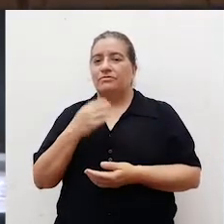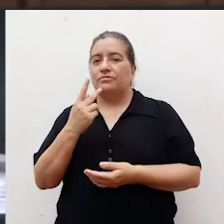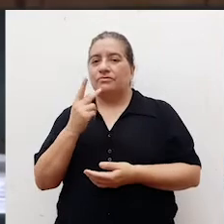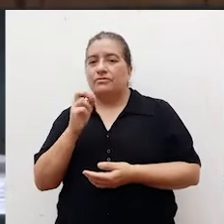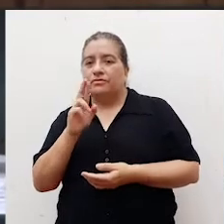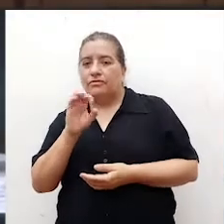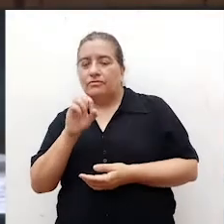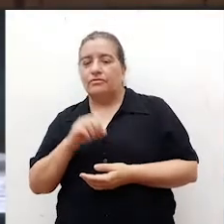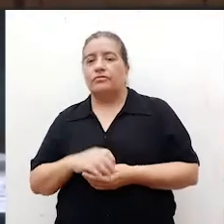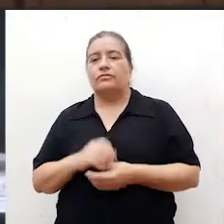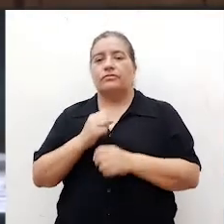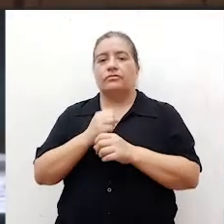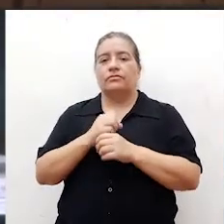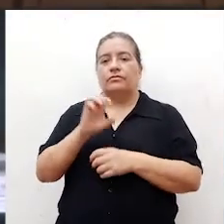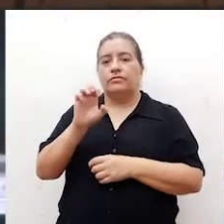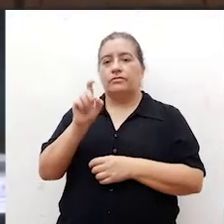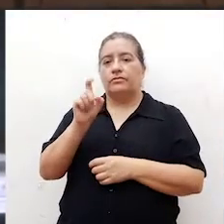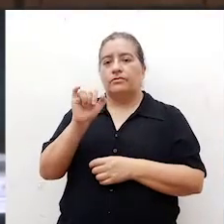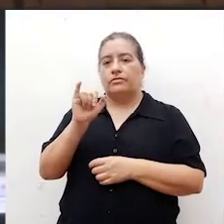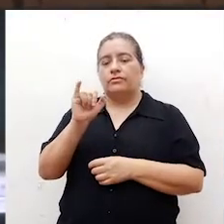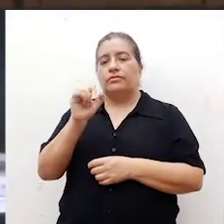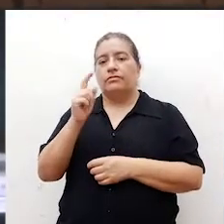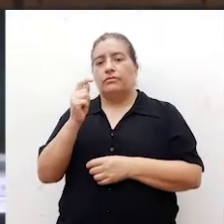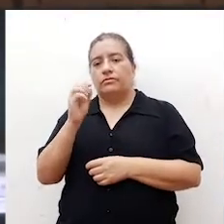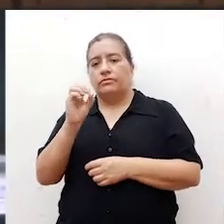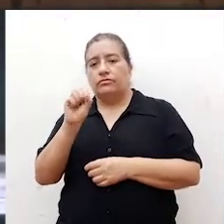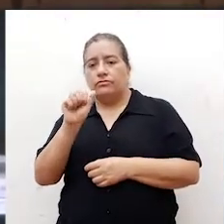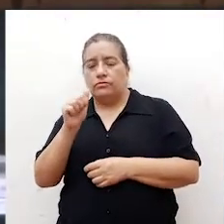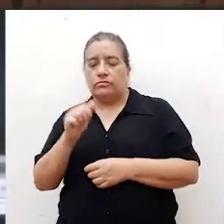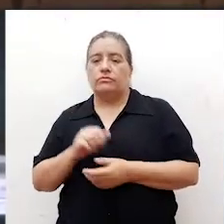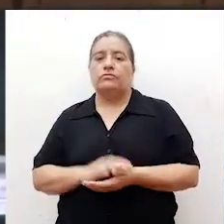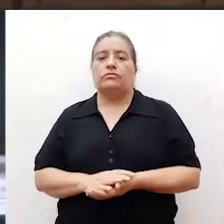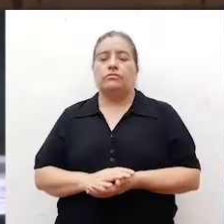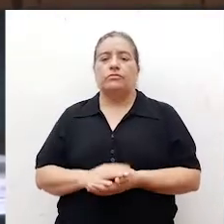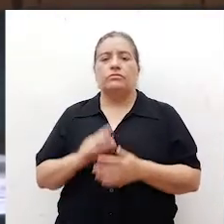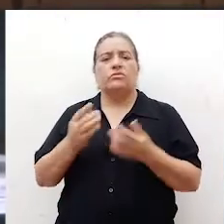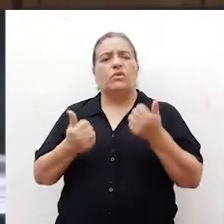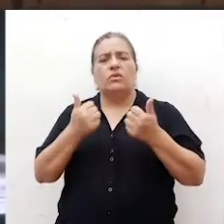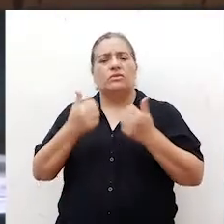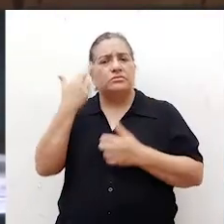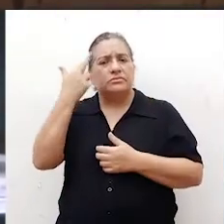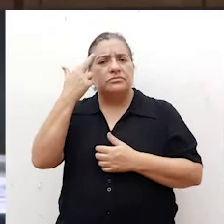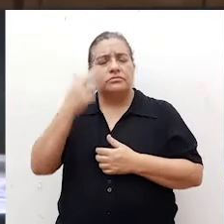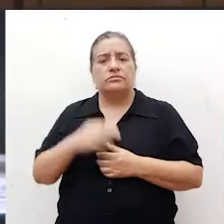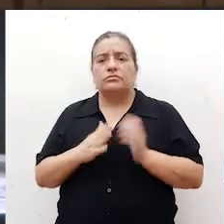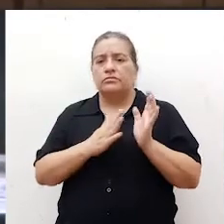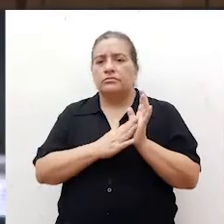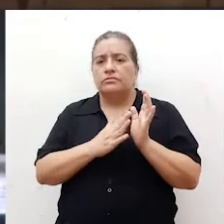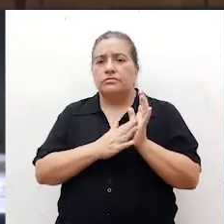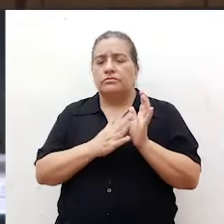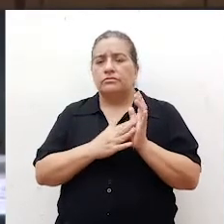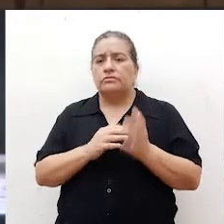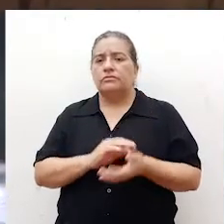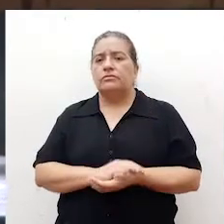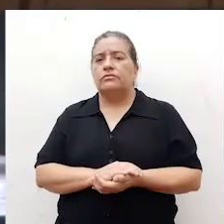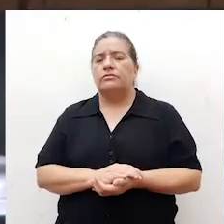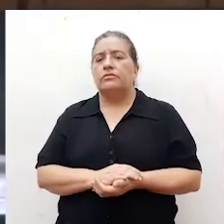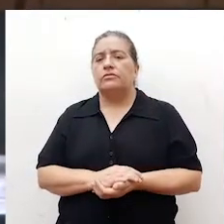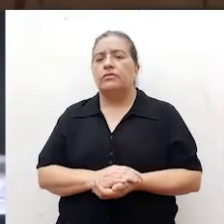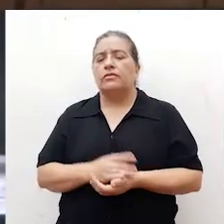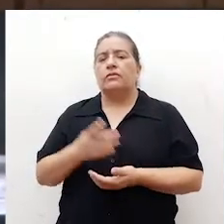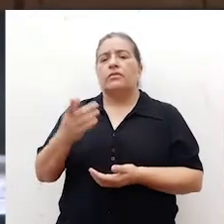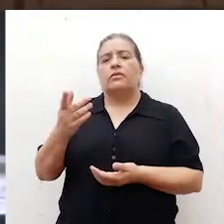ver, dependiendo qué línea, de qué se trate, de oxígeno o de camas UCI, tomaremos